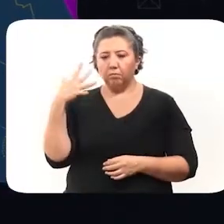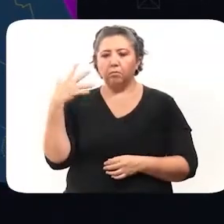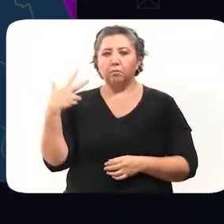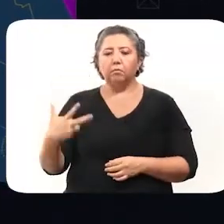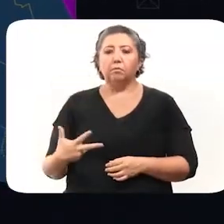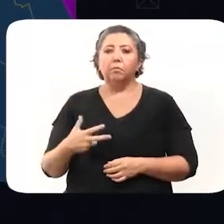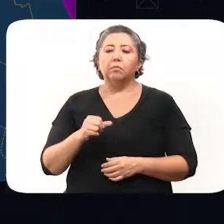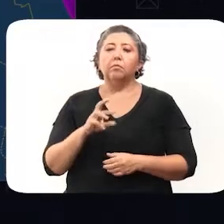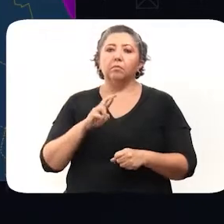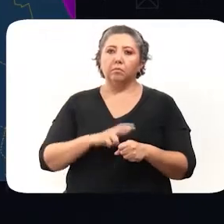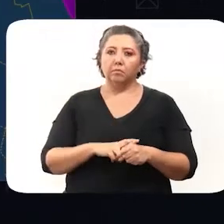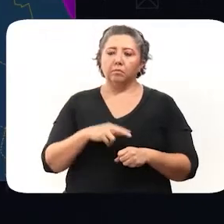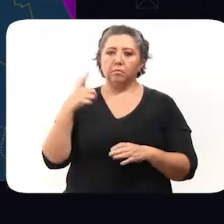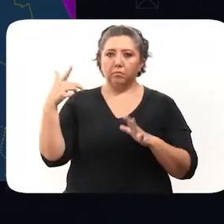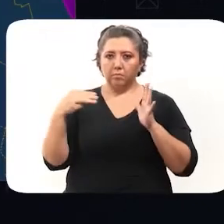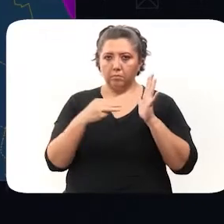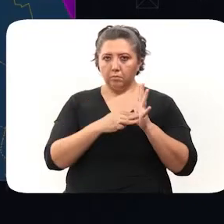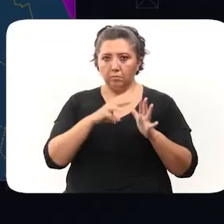4.558, en la zona sur